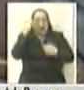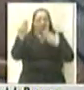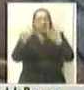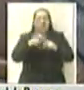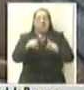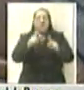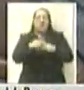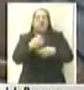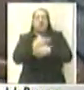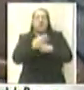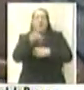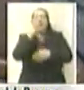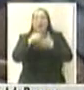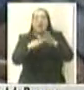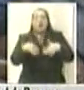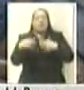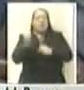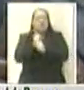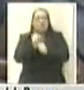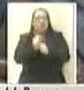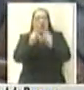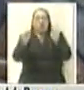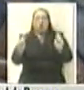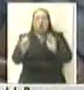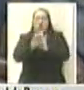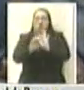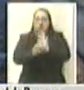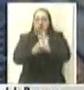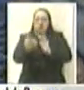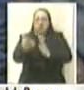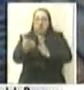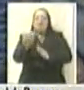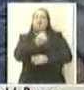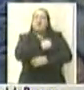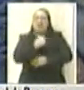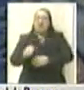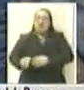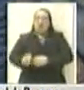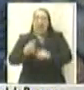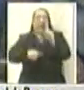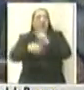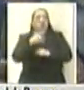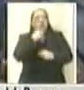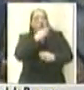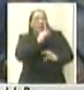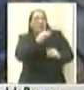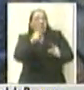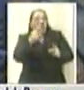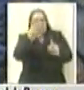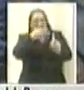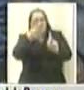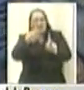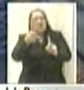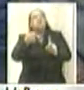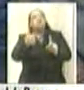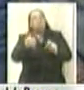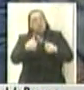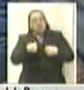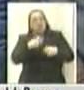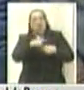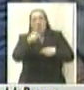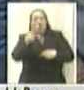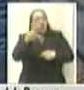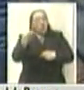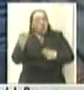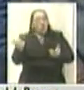y destrezas para ejercer como tribuno constitucional. Señor, algunos de los propuestos la tienen independientemente